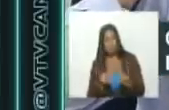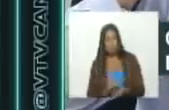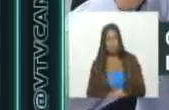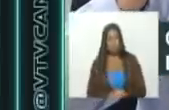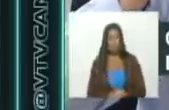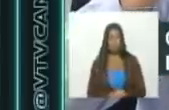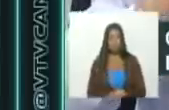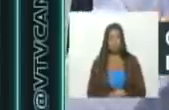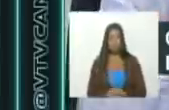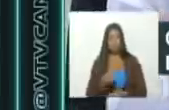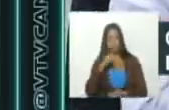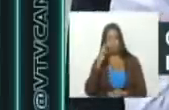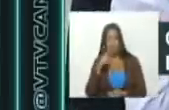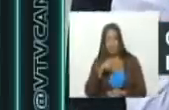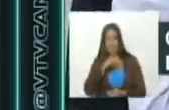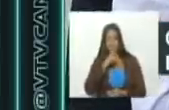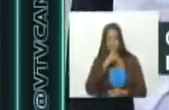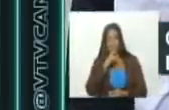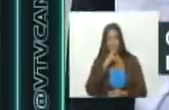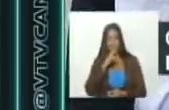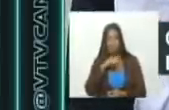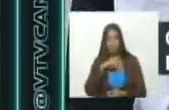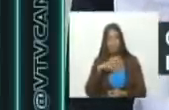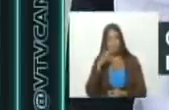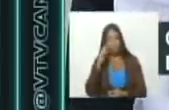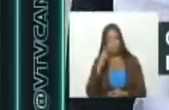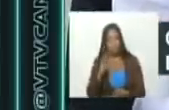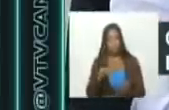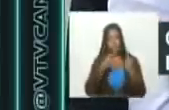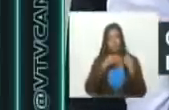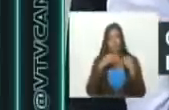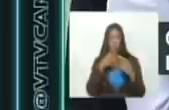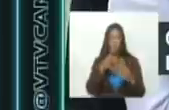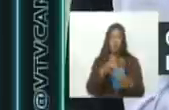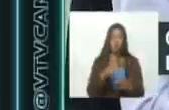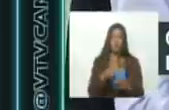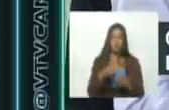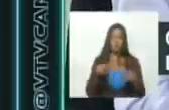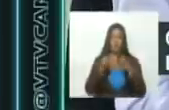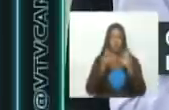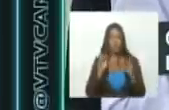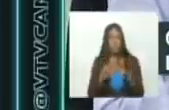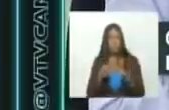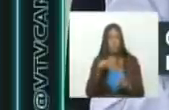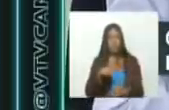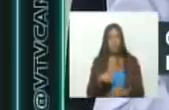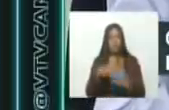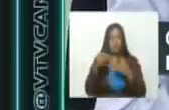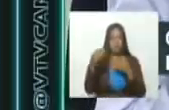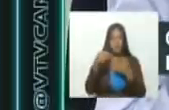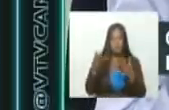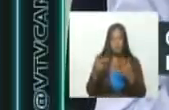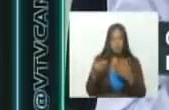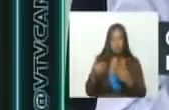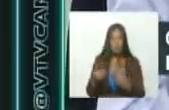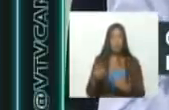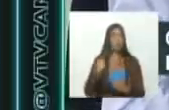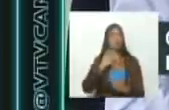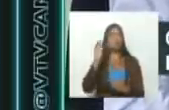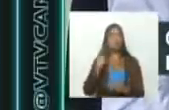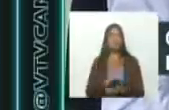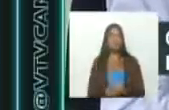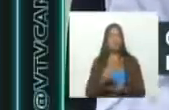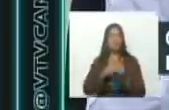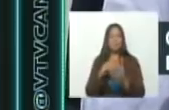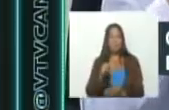escenario tan complicado, eso representaba un ingreso de divisas al país, porque el Estado no era el que estaba poniendo esa divisa, la